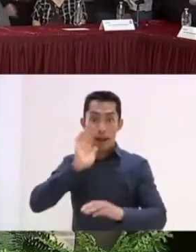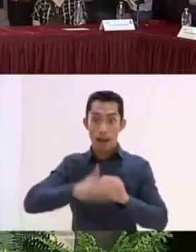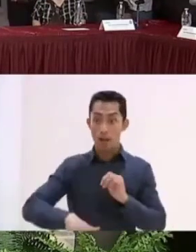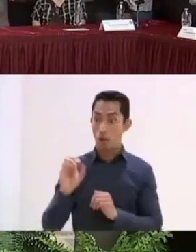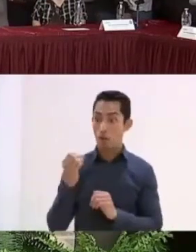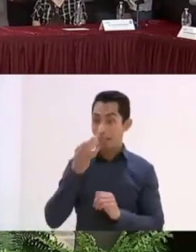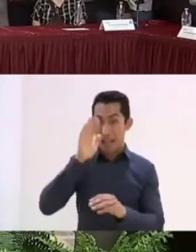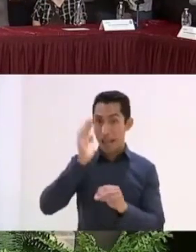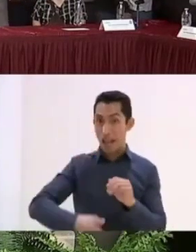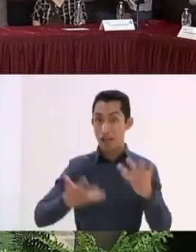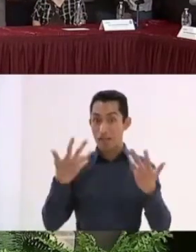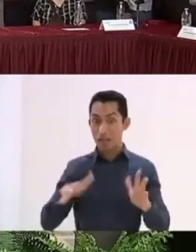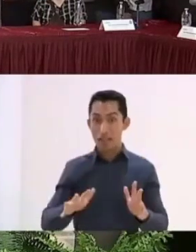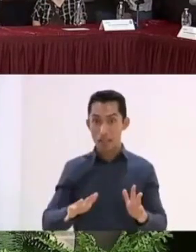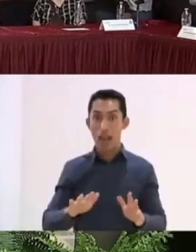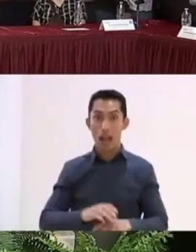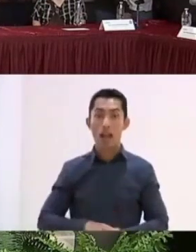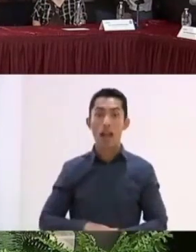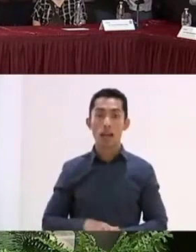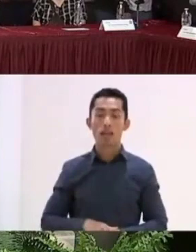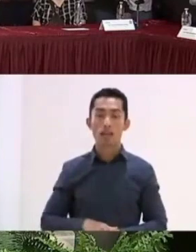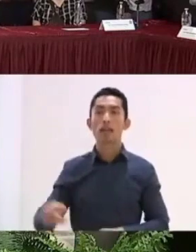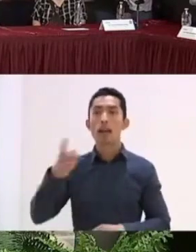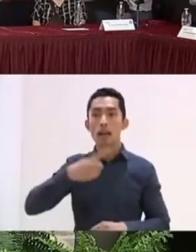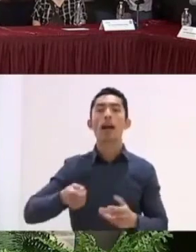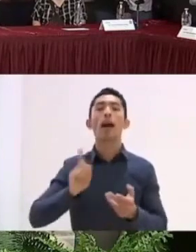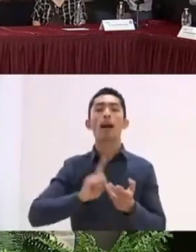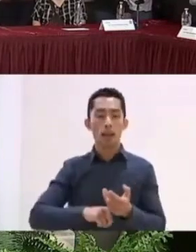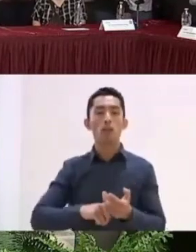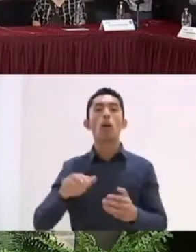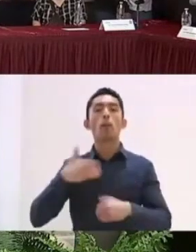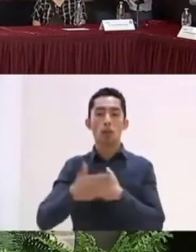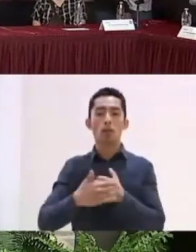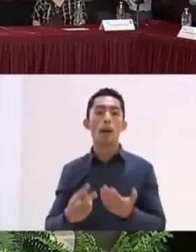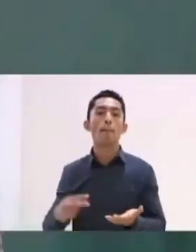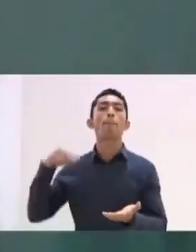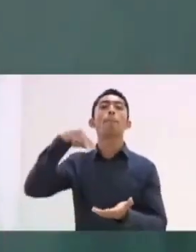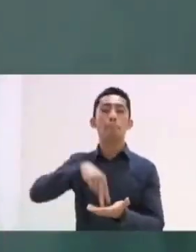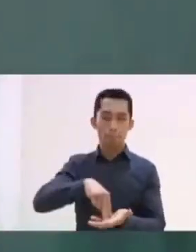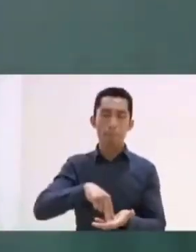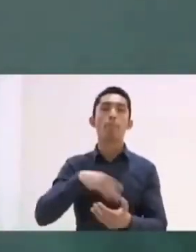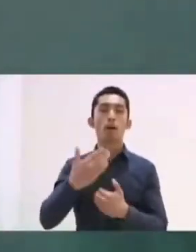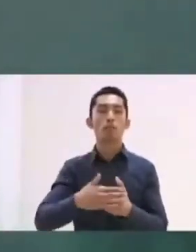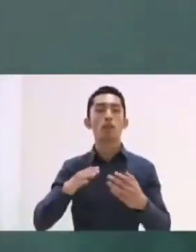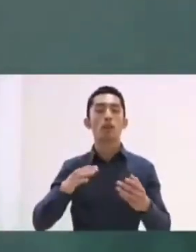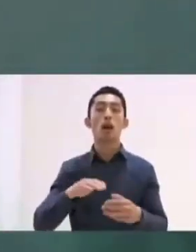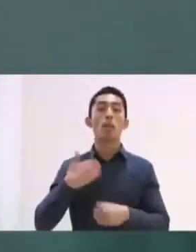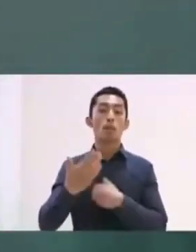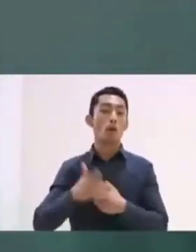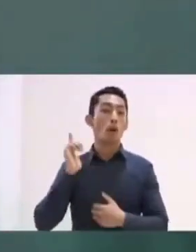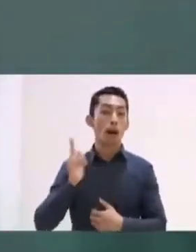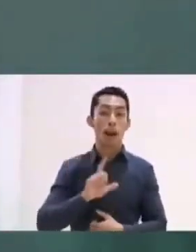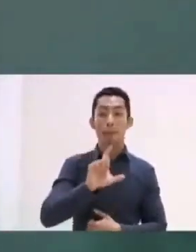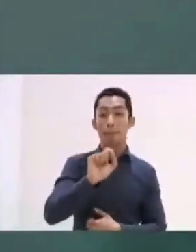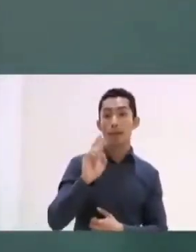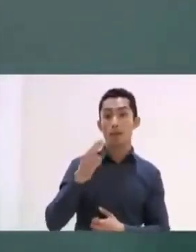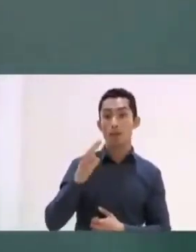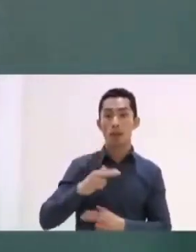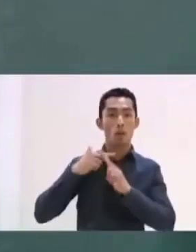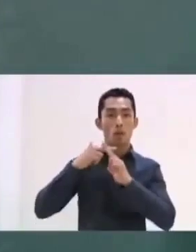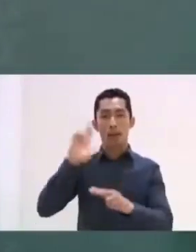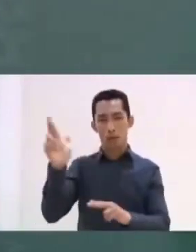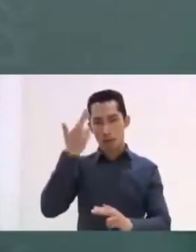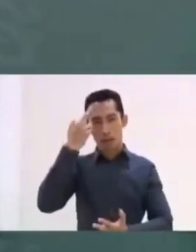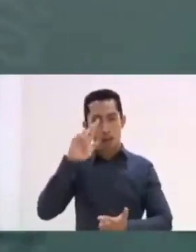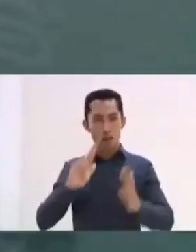mes, ya vamos a hacer los actos en las plazas públicas. Ya quiero que el día 20 de noviembre, aniversario